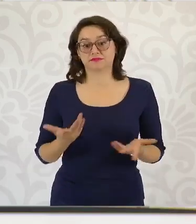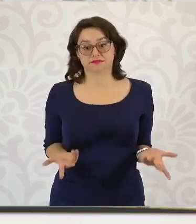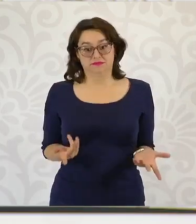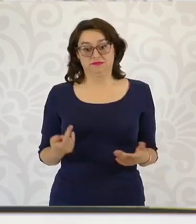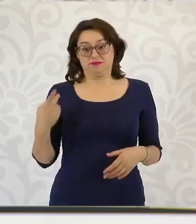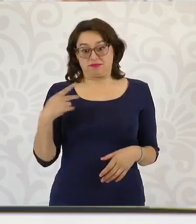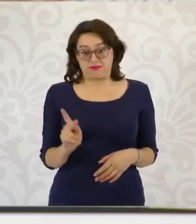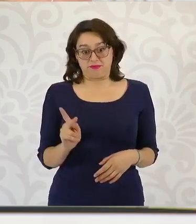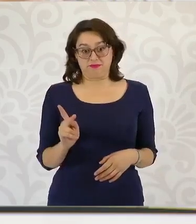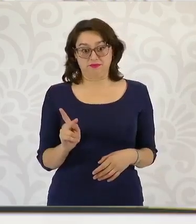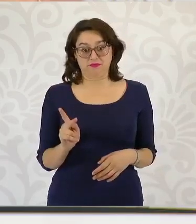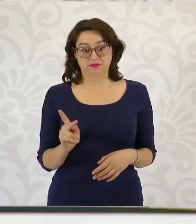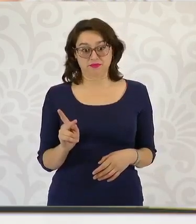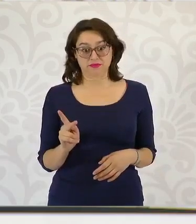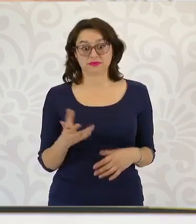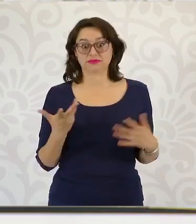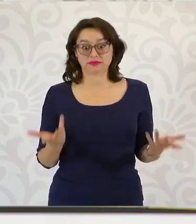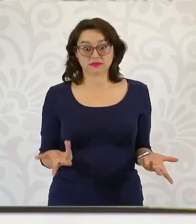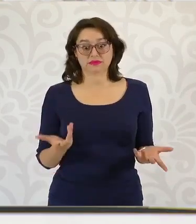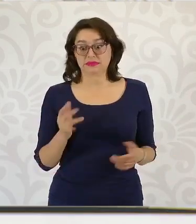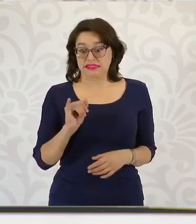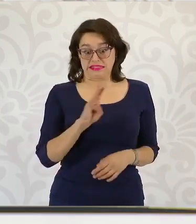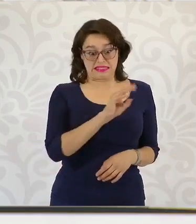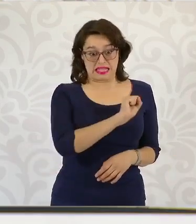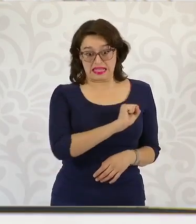este esquema en donde, a pesar de que el IMSS